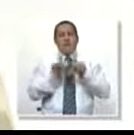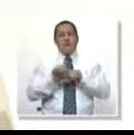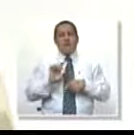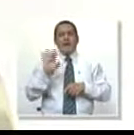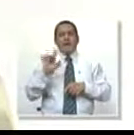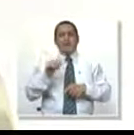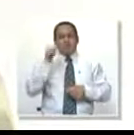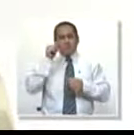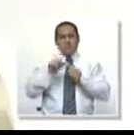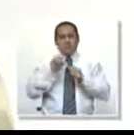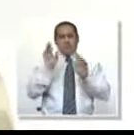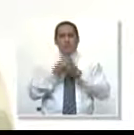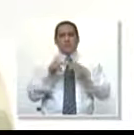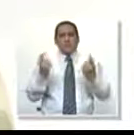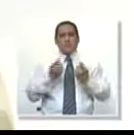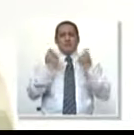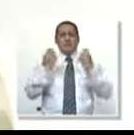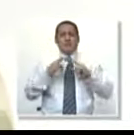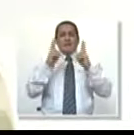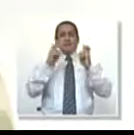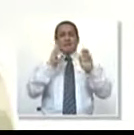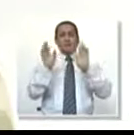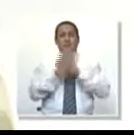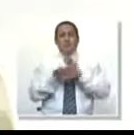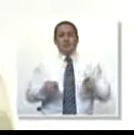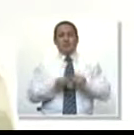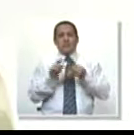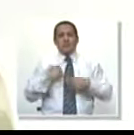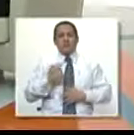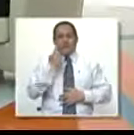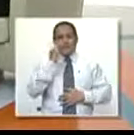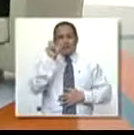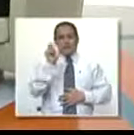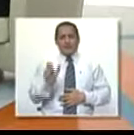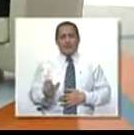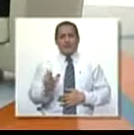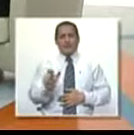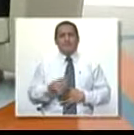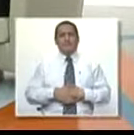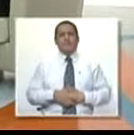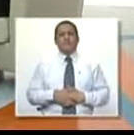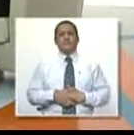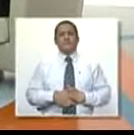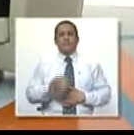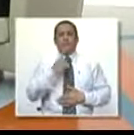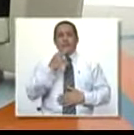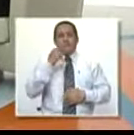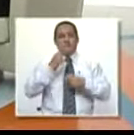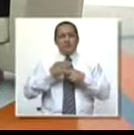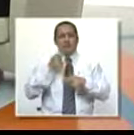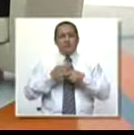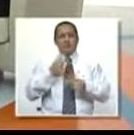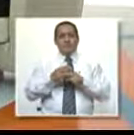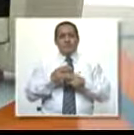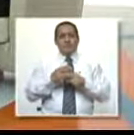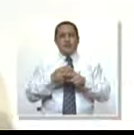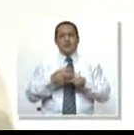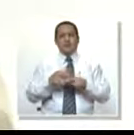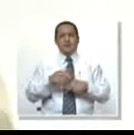motivos para celebrar por ejemplo el tema de la el tema de la identidad así no el tema del nombre